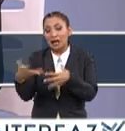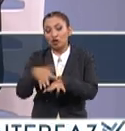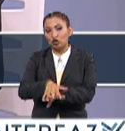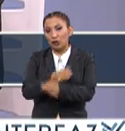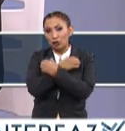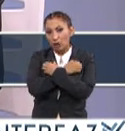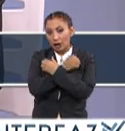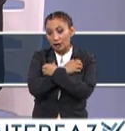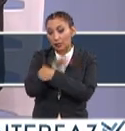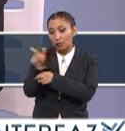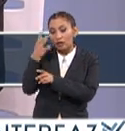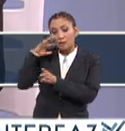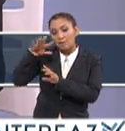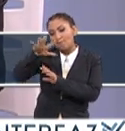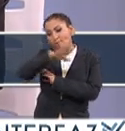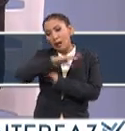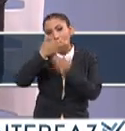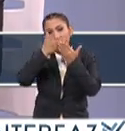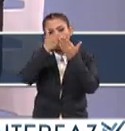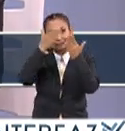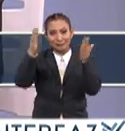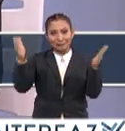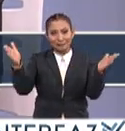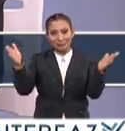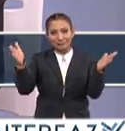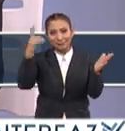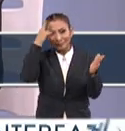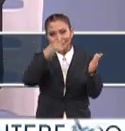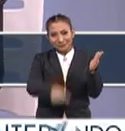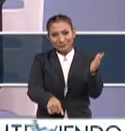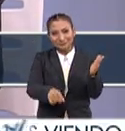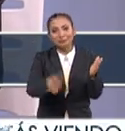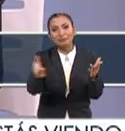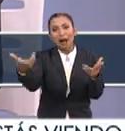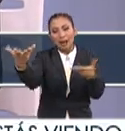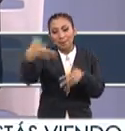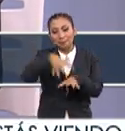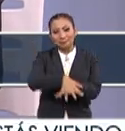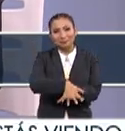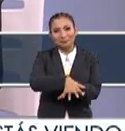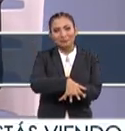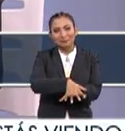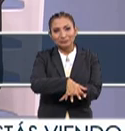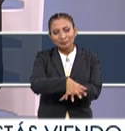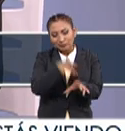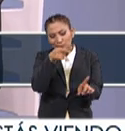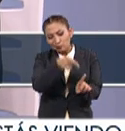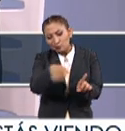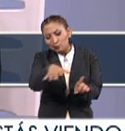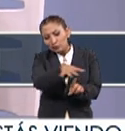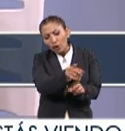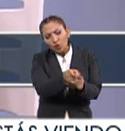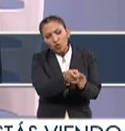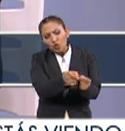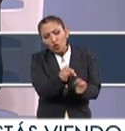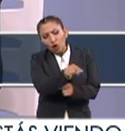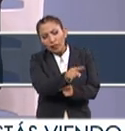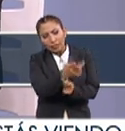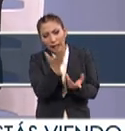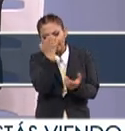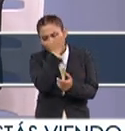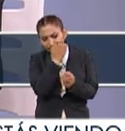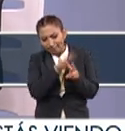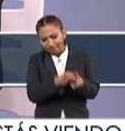Educativa, en donde el panorama es más amplio para precisamente la inclusión, ubicar a partir